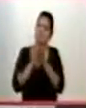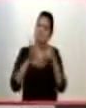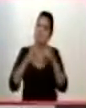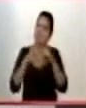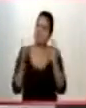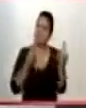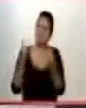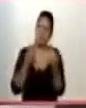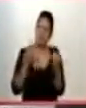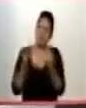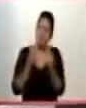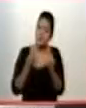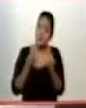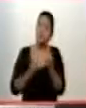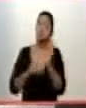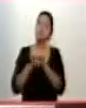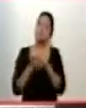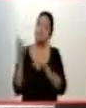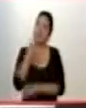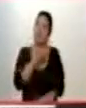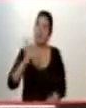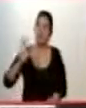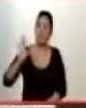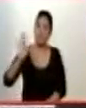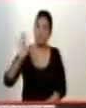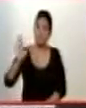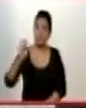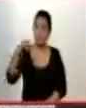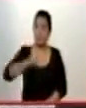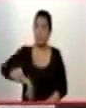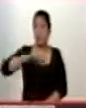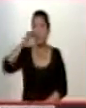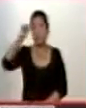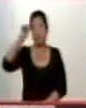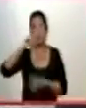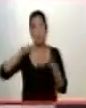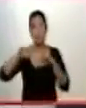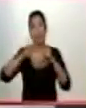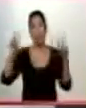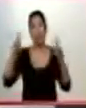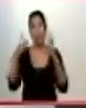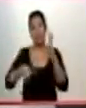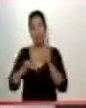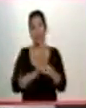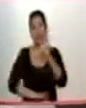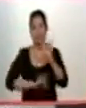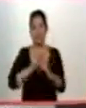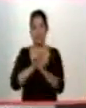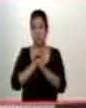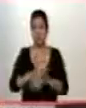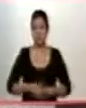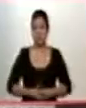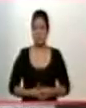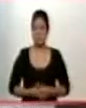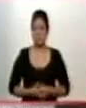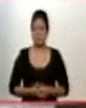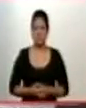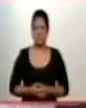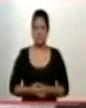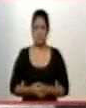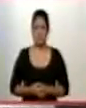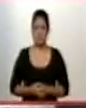relaciones. Y sobre todo, ratificar el compromiso del presidente Maduro con la paz y con el derecho internacional.